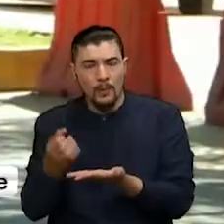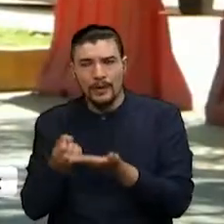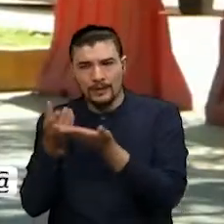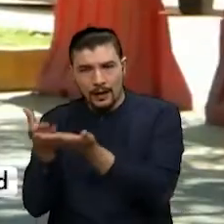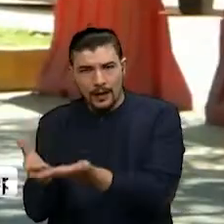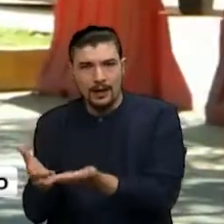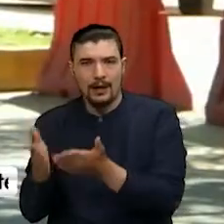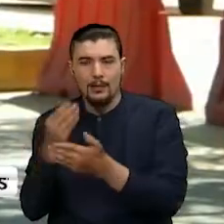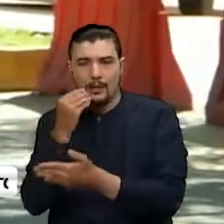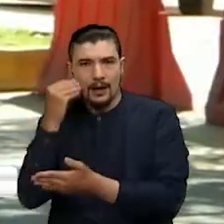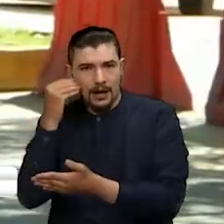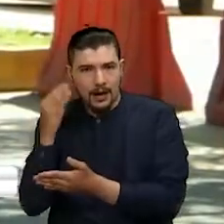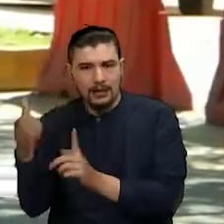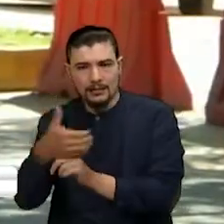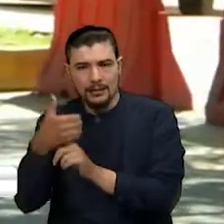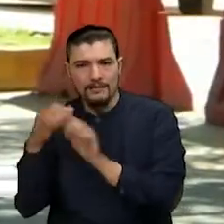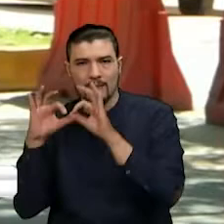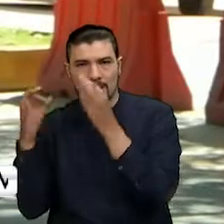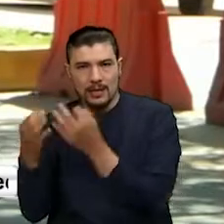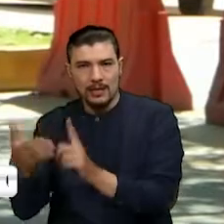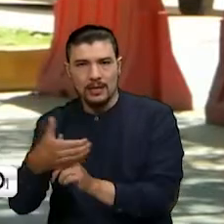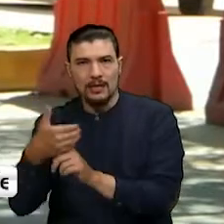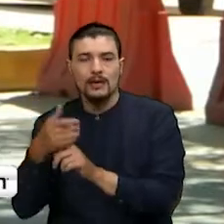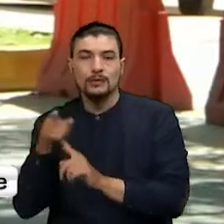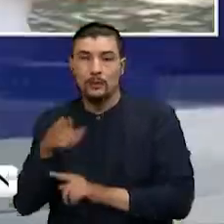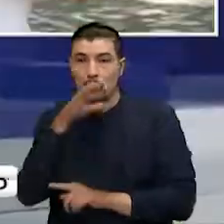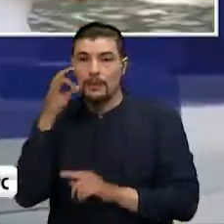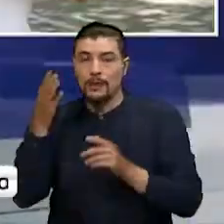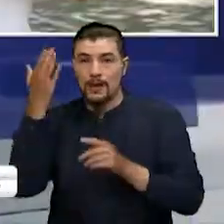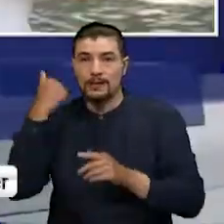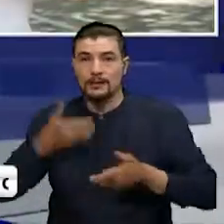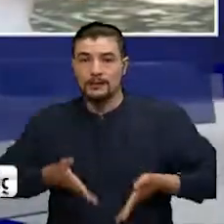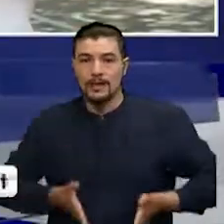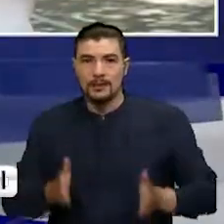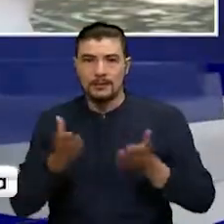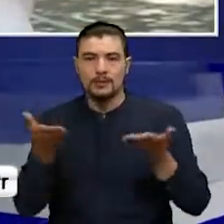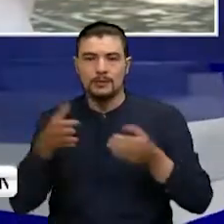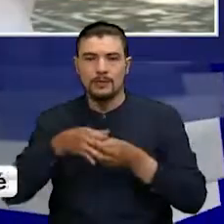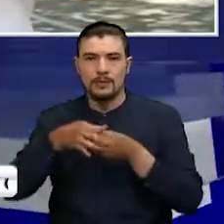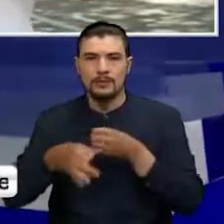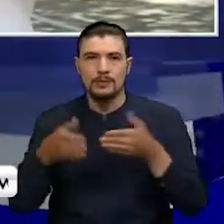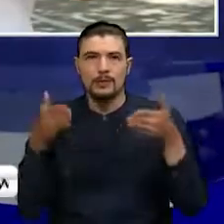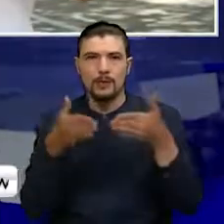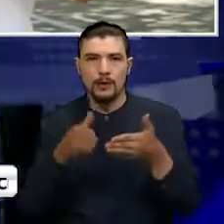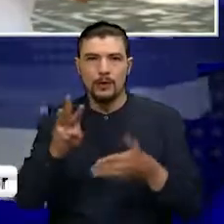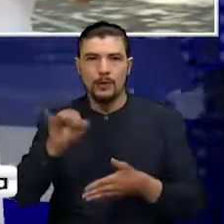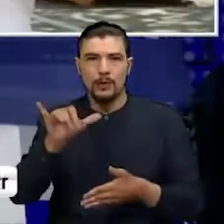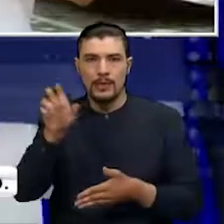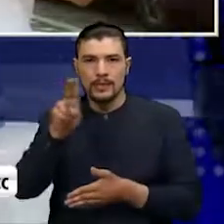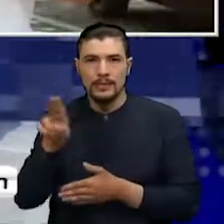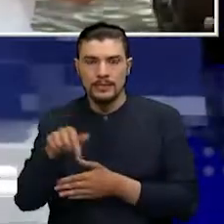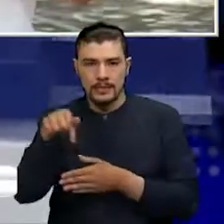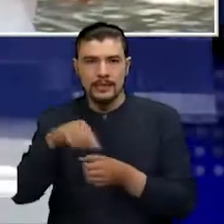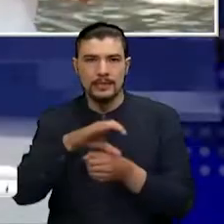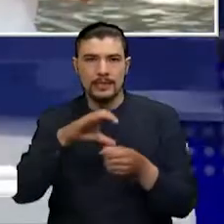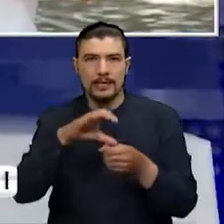este agricultor y ganadero, oriundo de la zona rural del municipio de Puerto Wilches, en Santander. Con la cámara de Jesús Zúñiga,